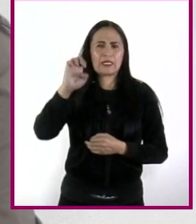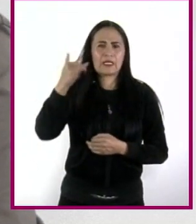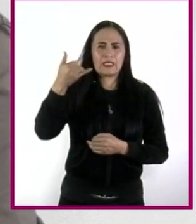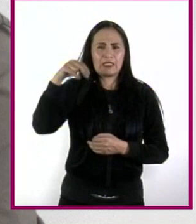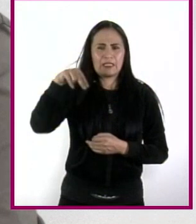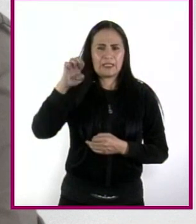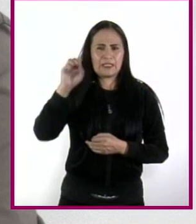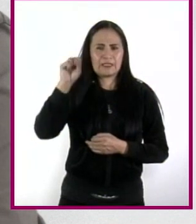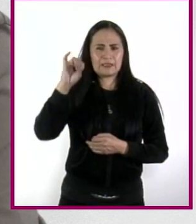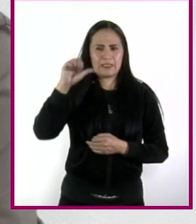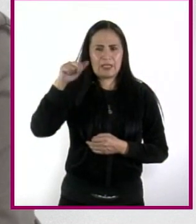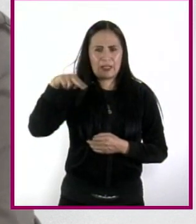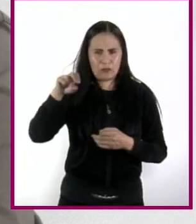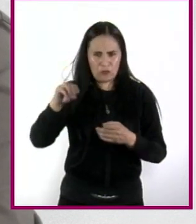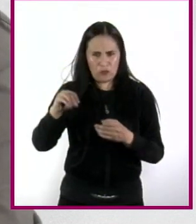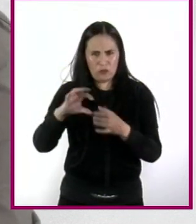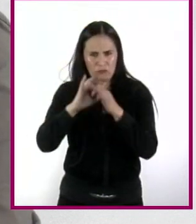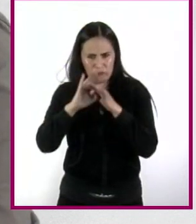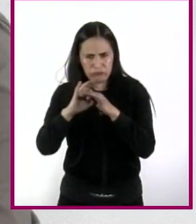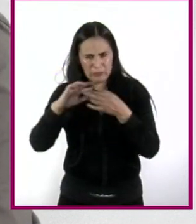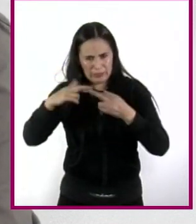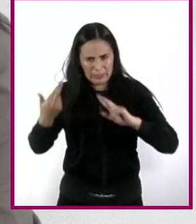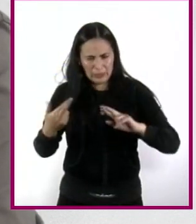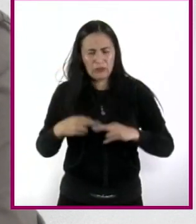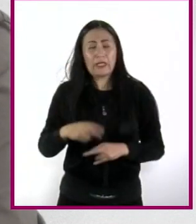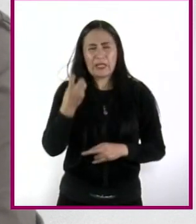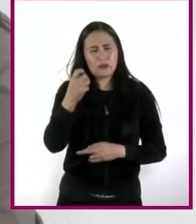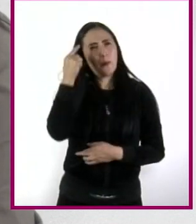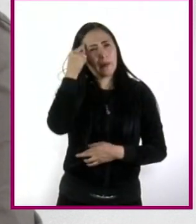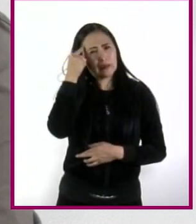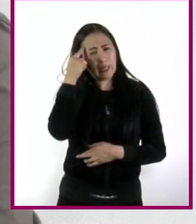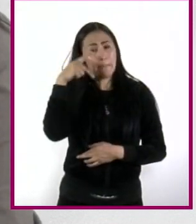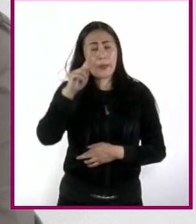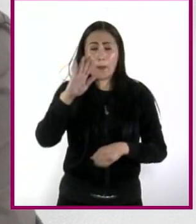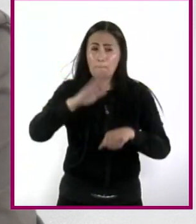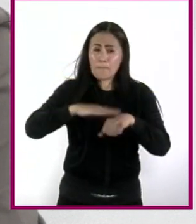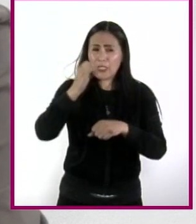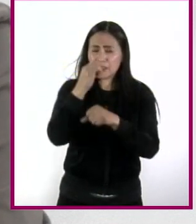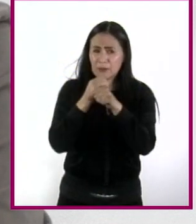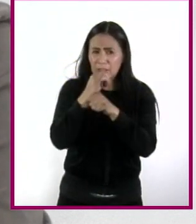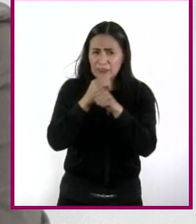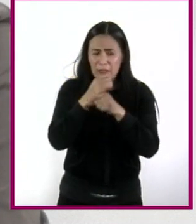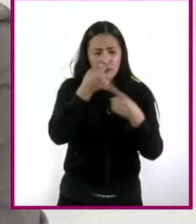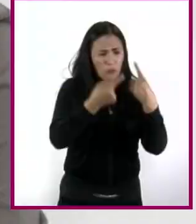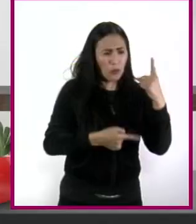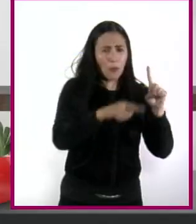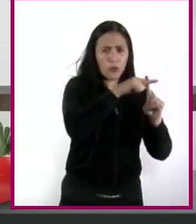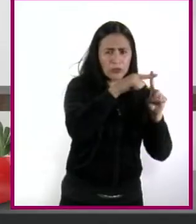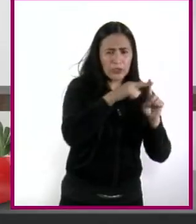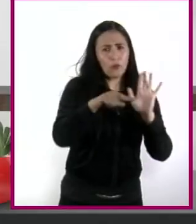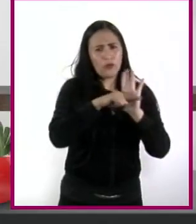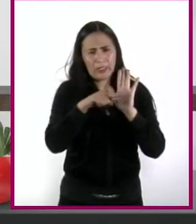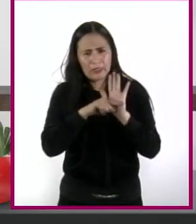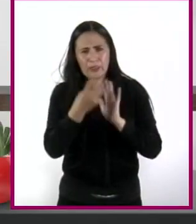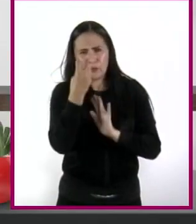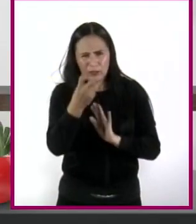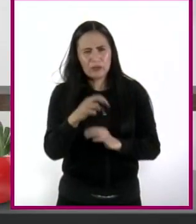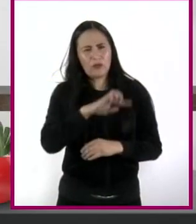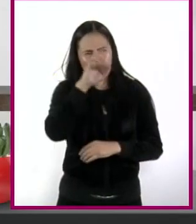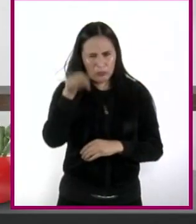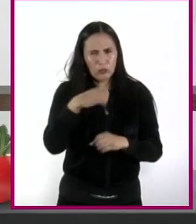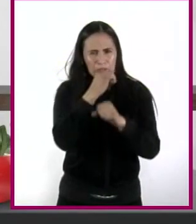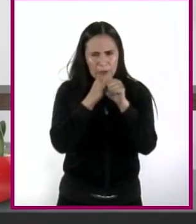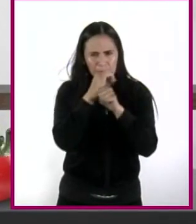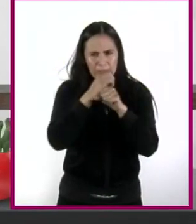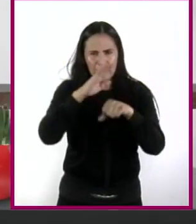invitarnos no solo a la reflexión, sino a investigar para conocer con mayor profundidad sus pros y sus contras. Y es así como hemos llegado